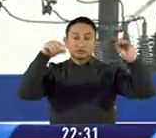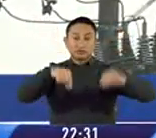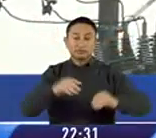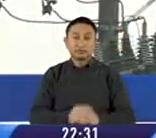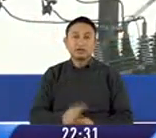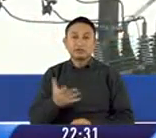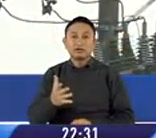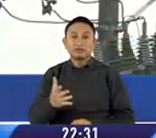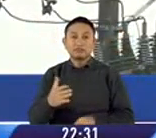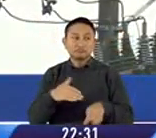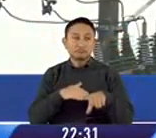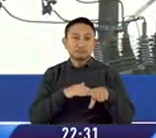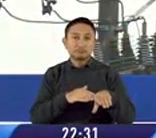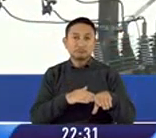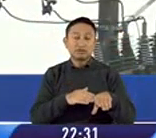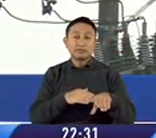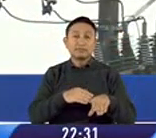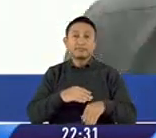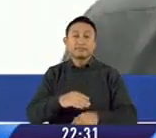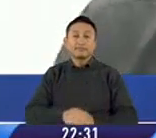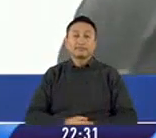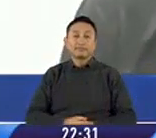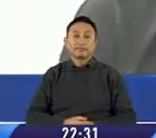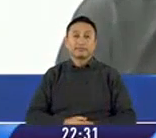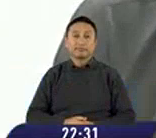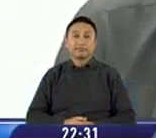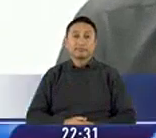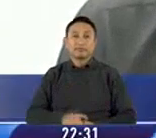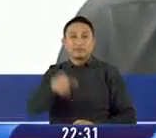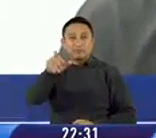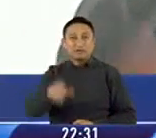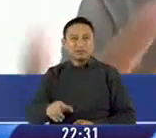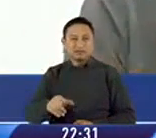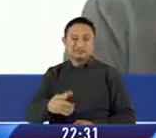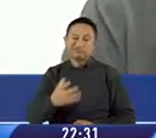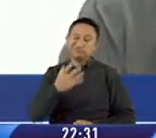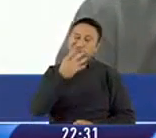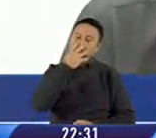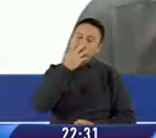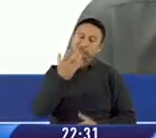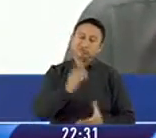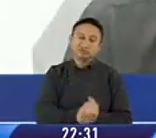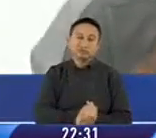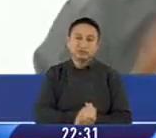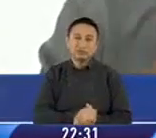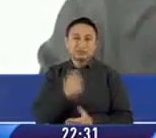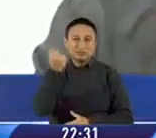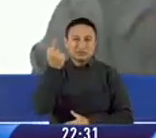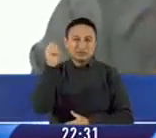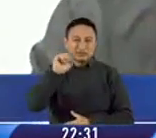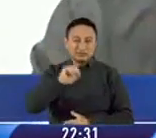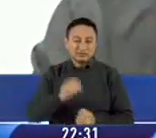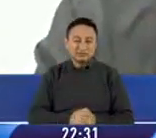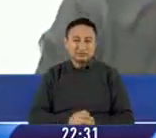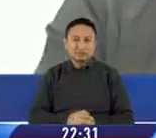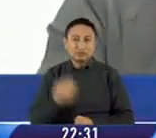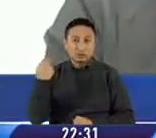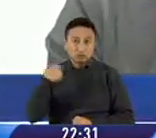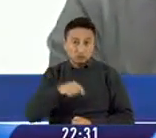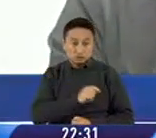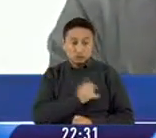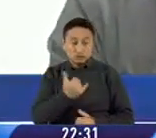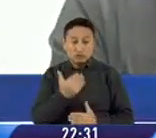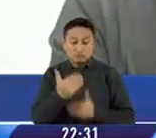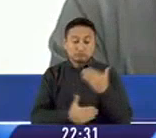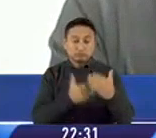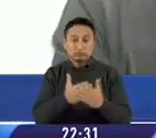cuentan con la asistencia de un agente de tránsito. El malestar en la gente, completamente comprensible. En este sentido, nosotros estamos